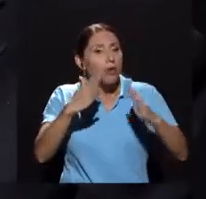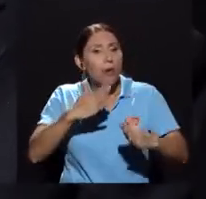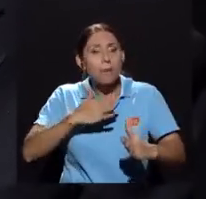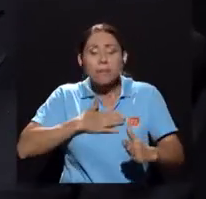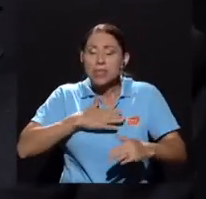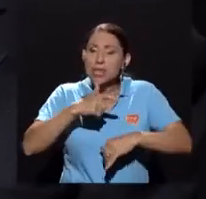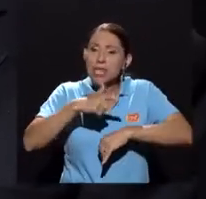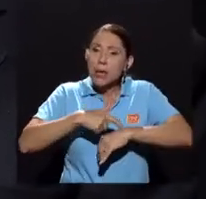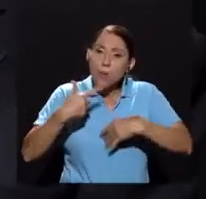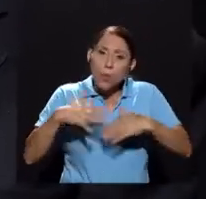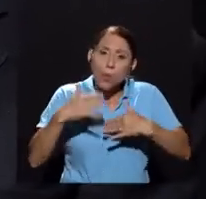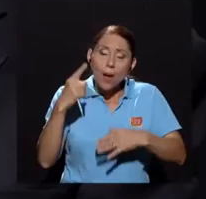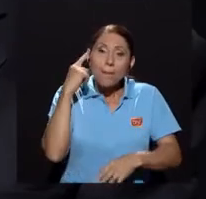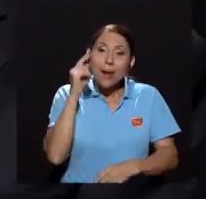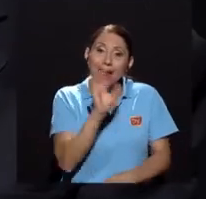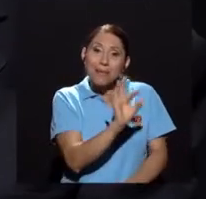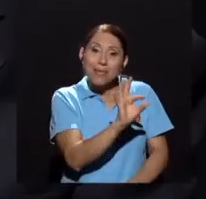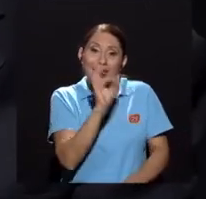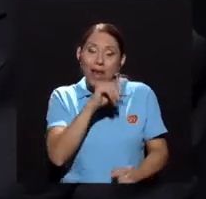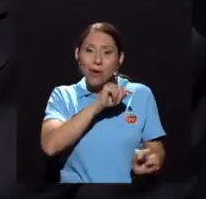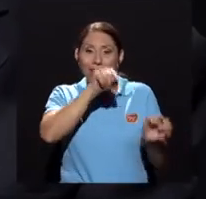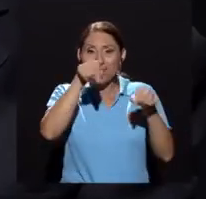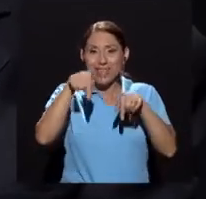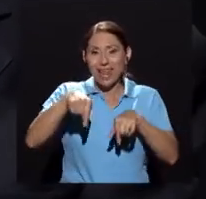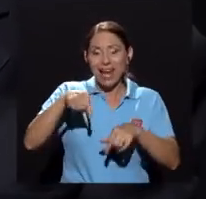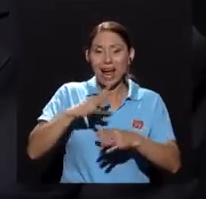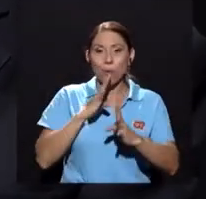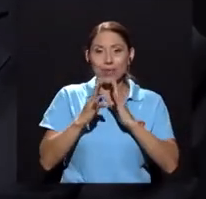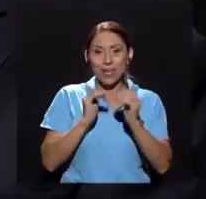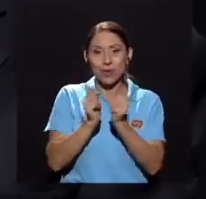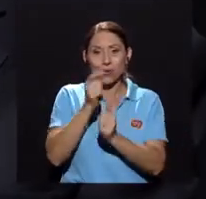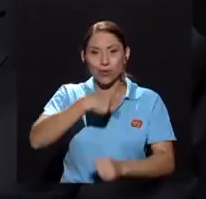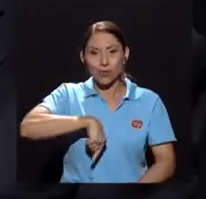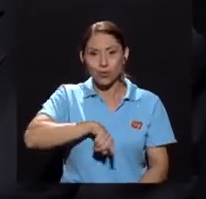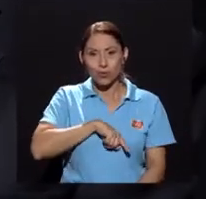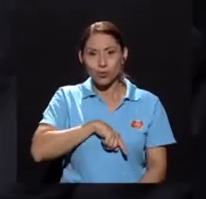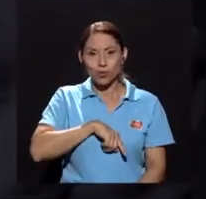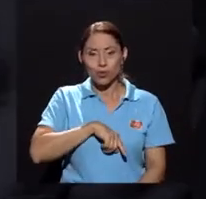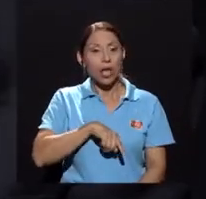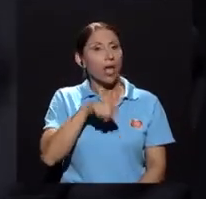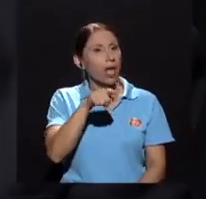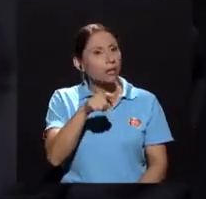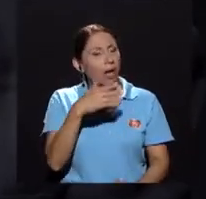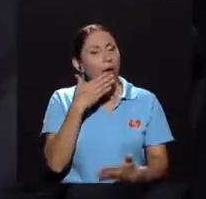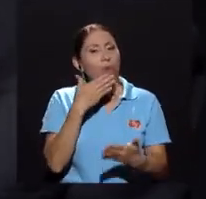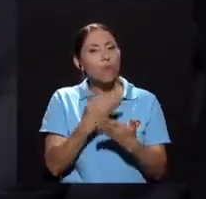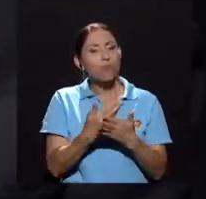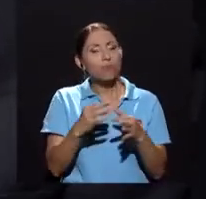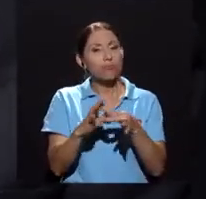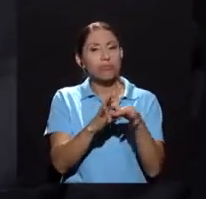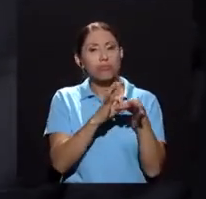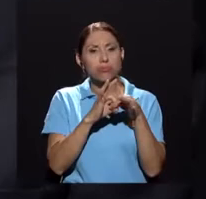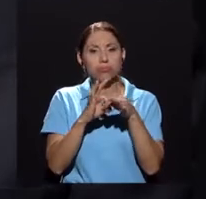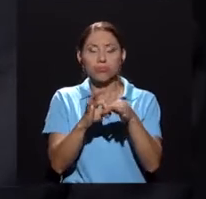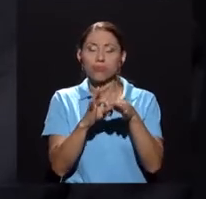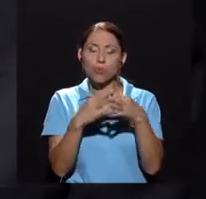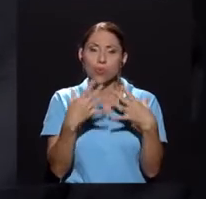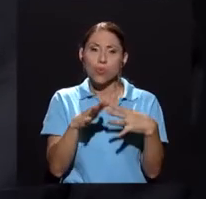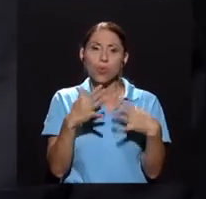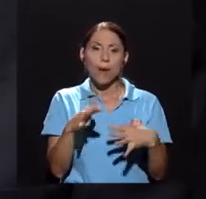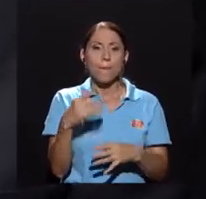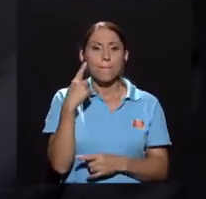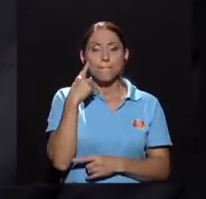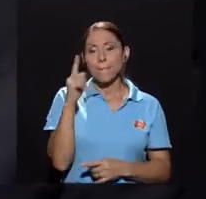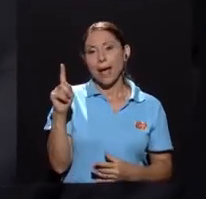para invitarlo a que viniera a conversar con nosotros esa relación fue de lo más fructífero de la mano estructura para no